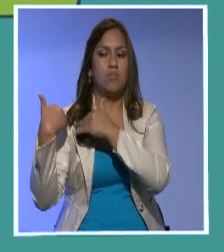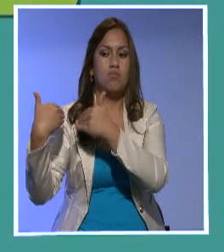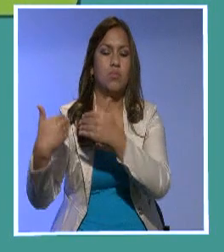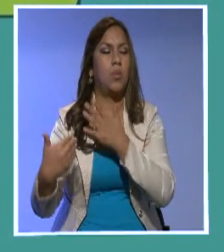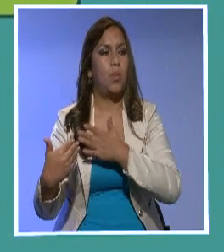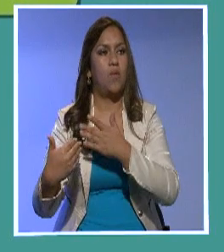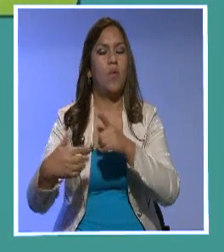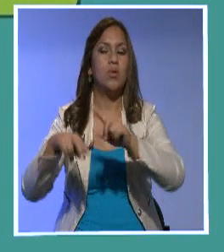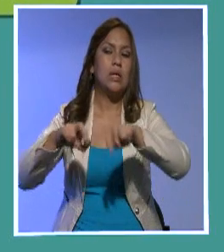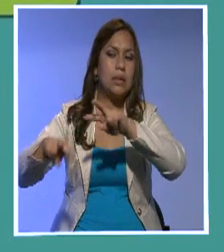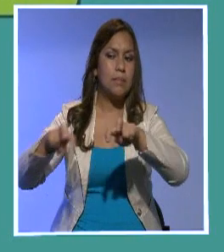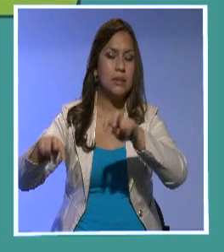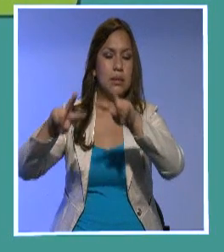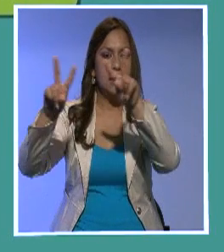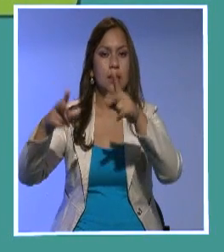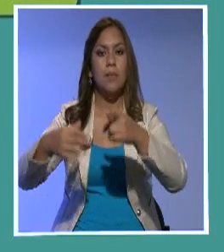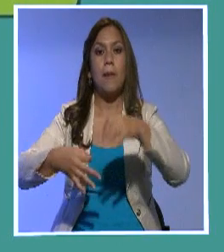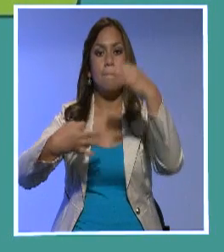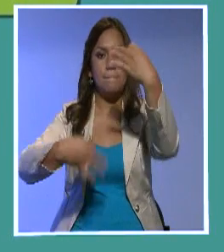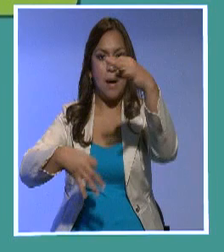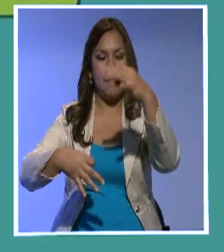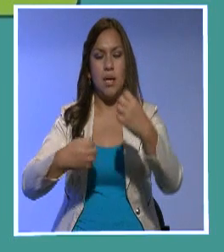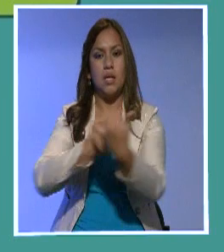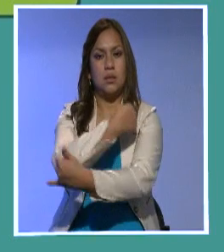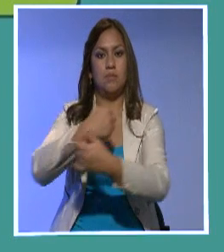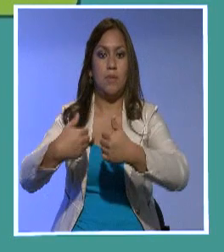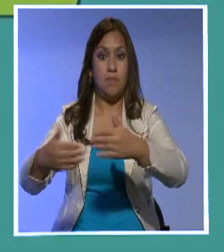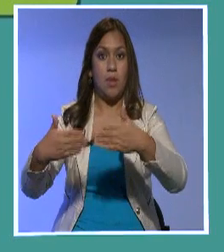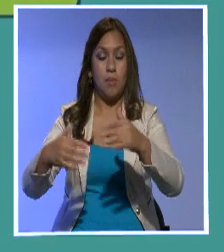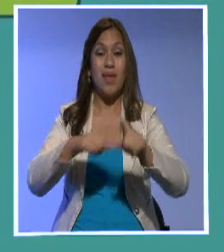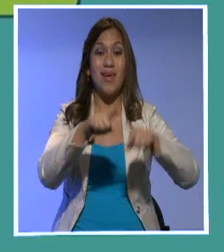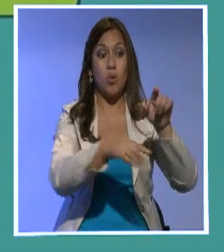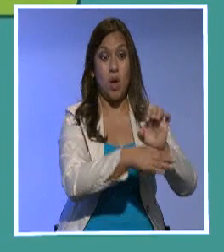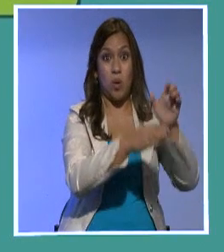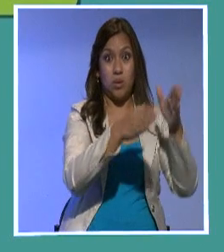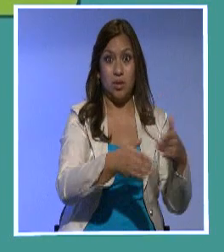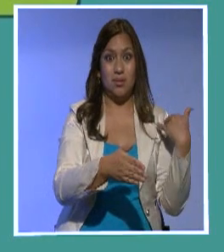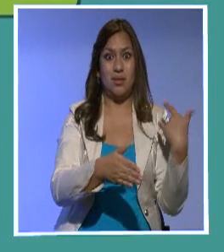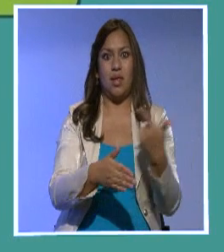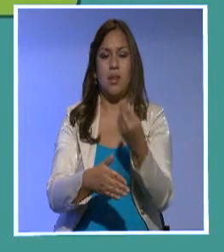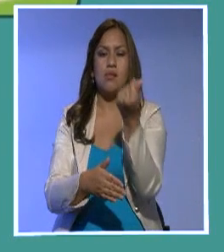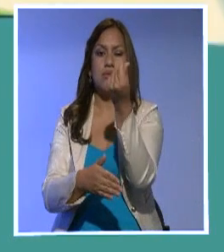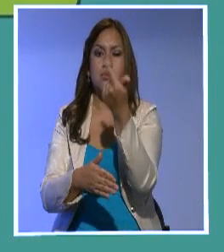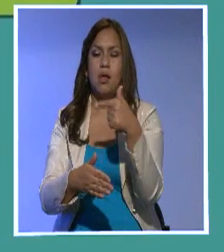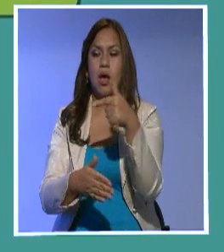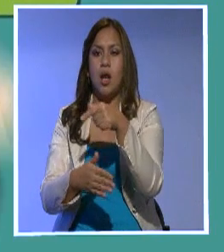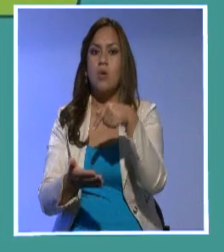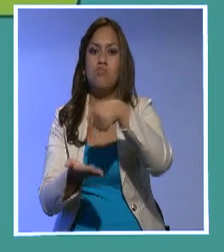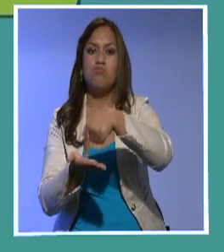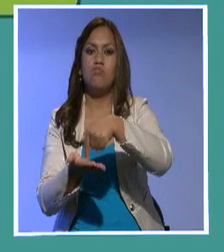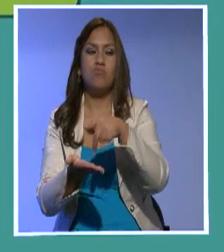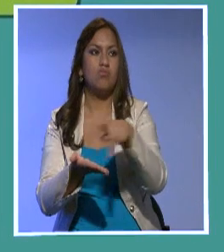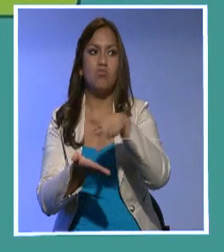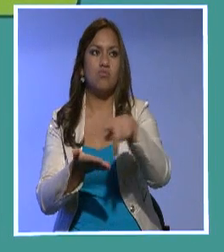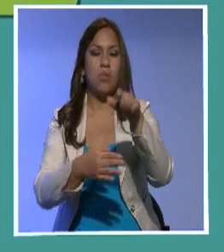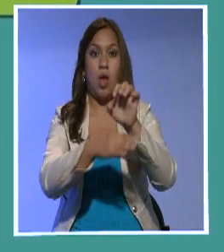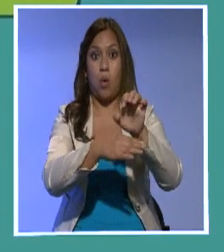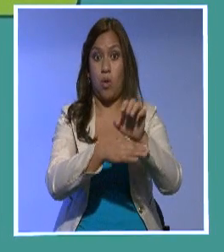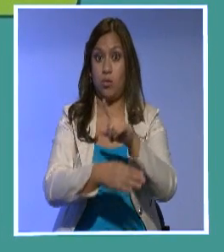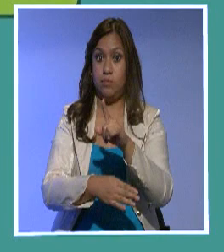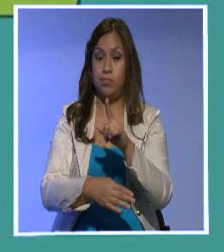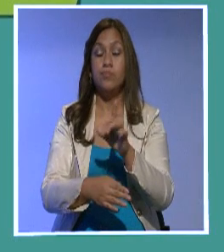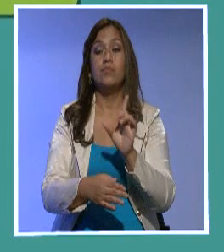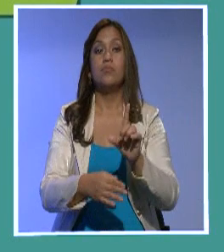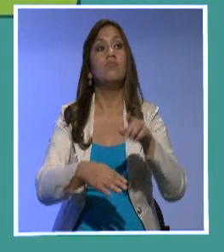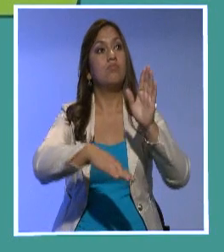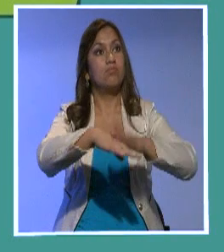panamá papers y la participación de los ciudadanos ecuatorianos en cuentas de los denominados paraísos fiscales la comisión convocó al fiscal